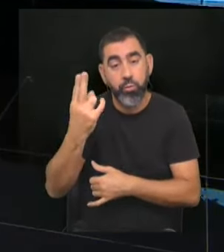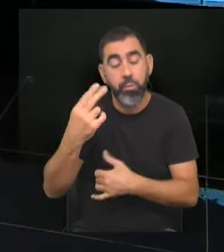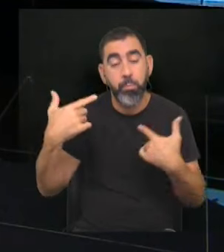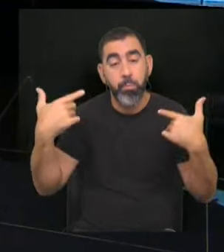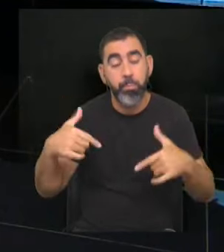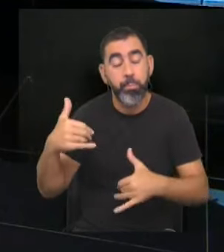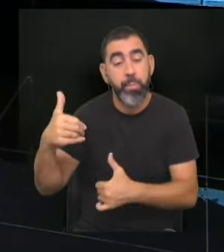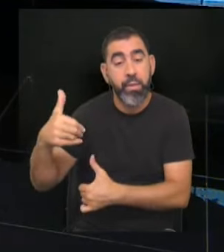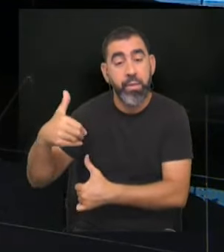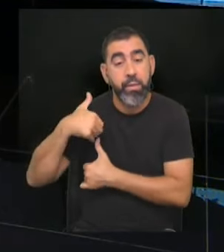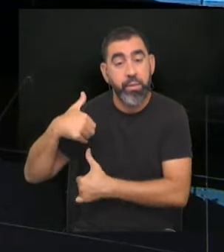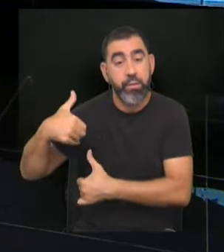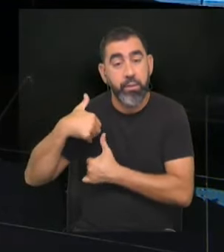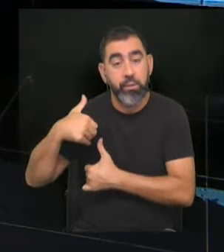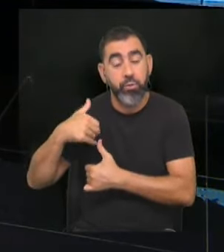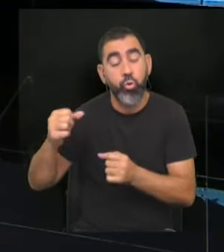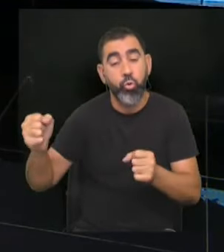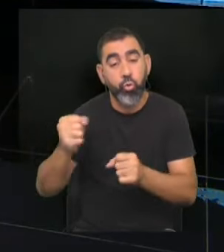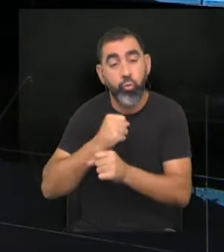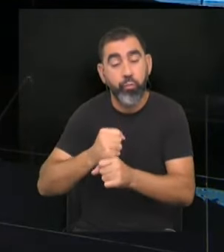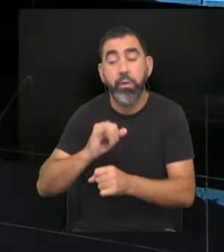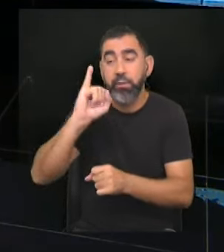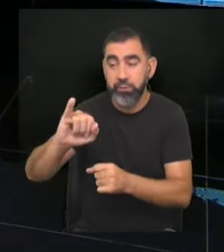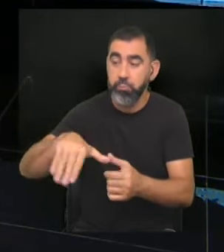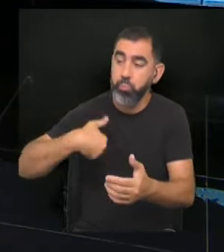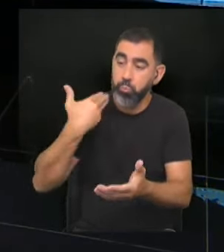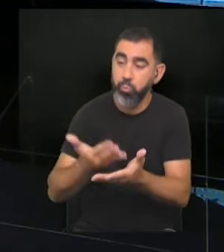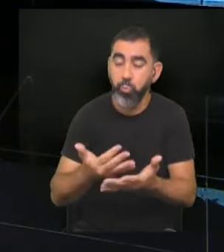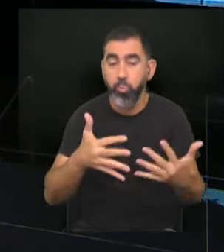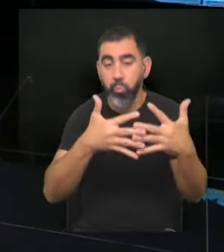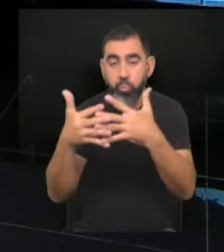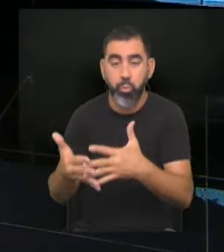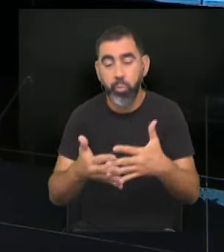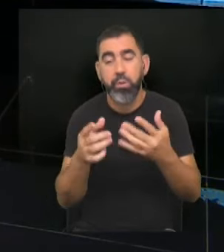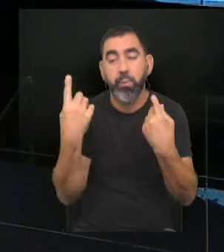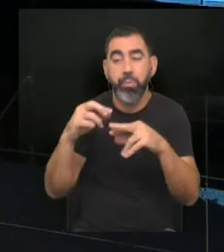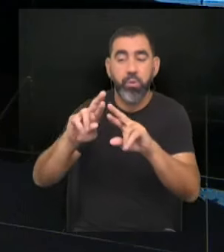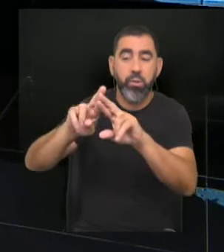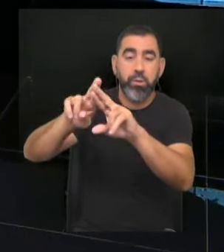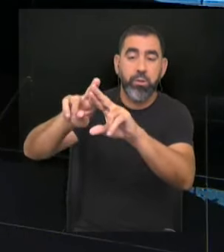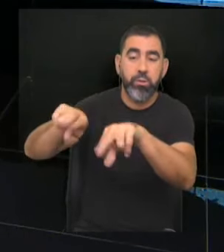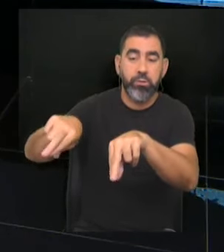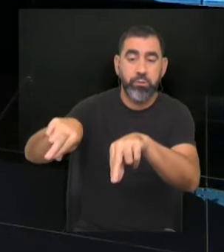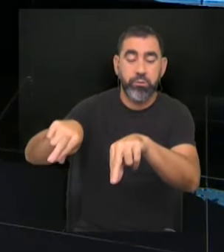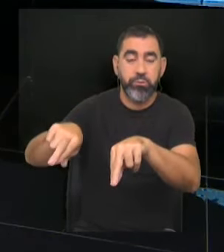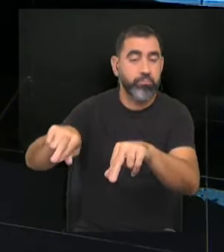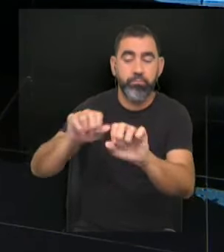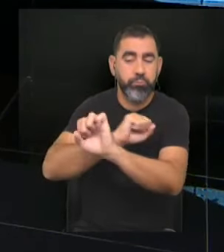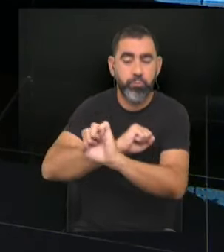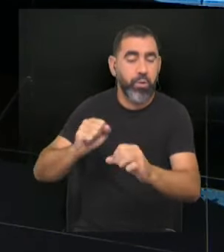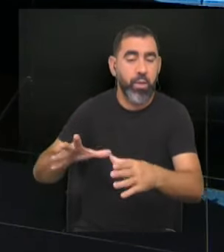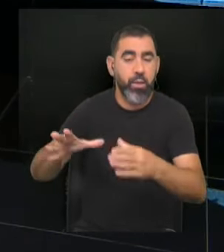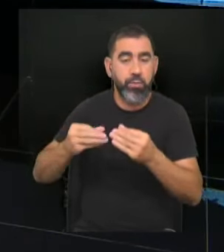Ministerio de defensa eh Se confirmó que se Recibió la la propuesta de Estados Unidos pero eh la secretaría de estado eh No tiene previsto